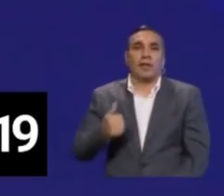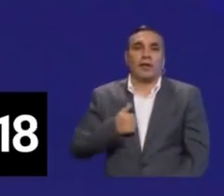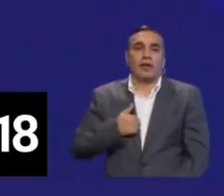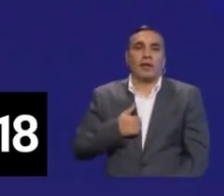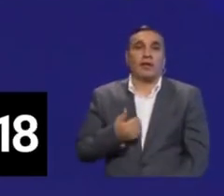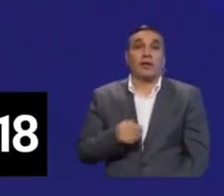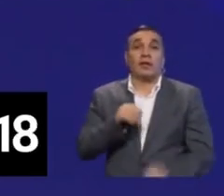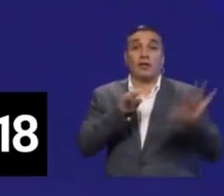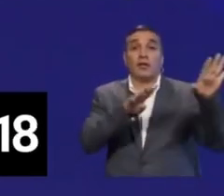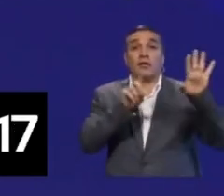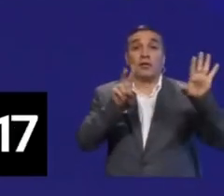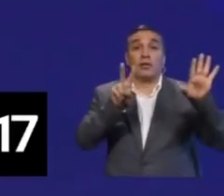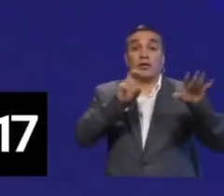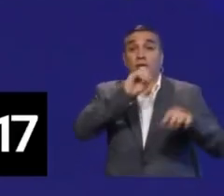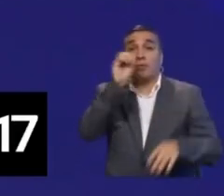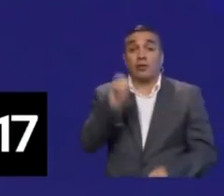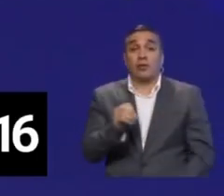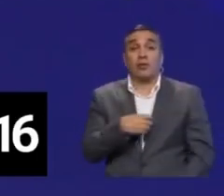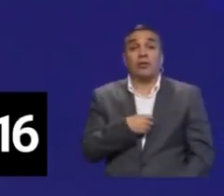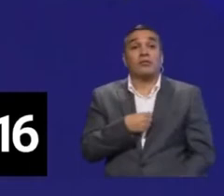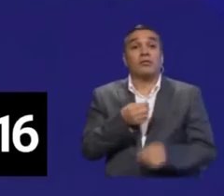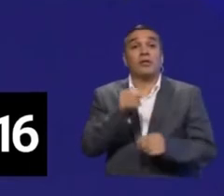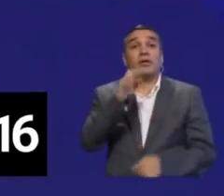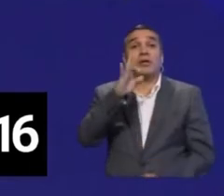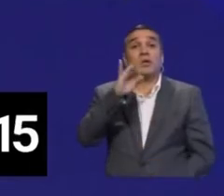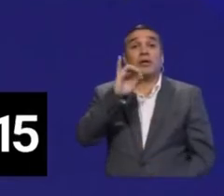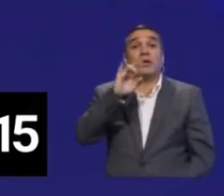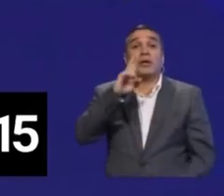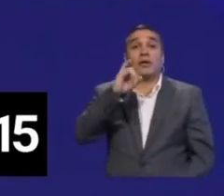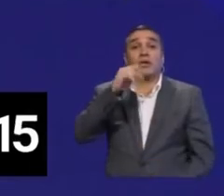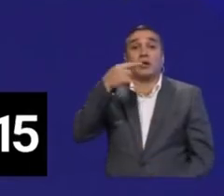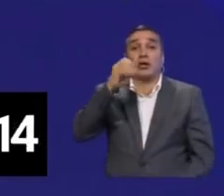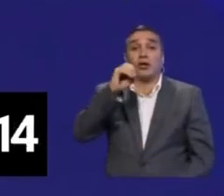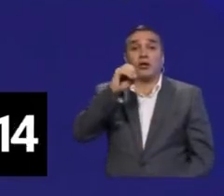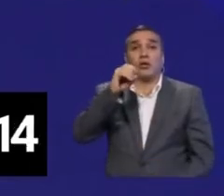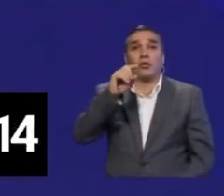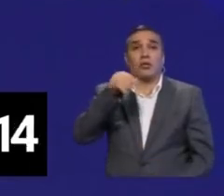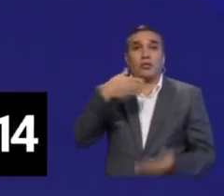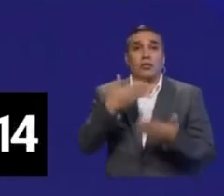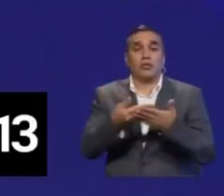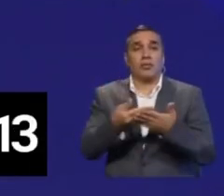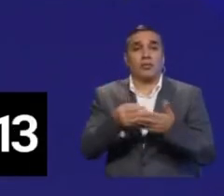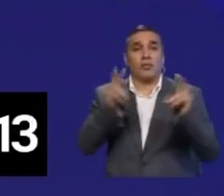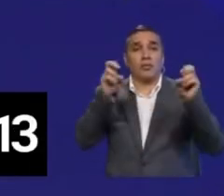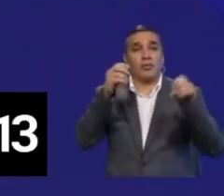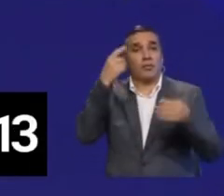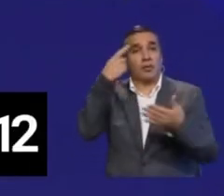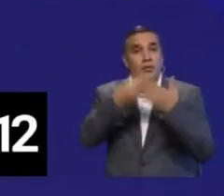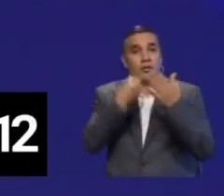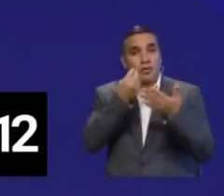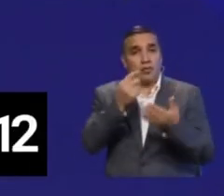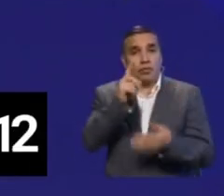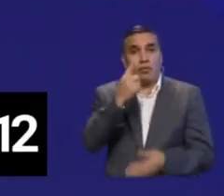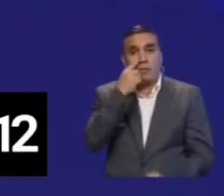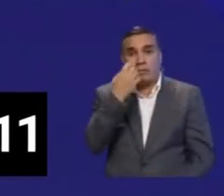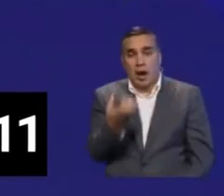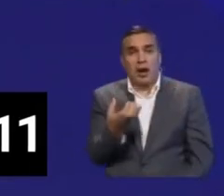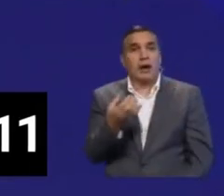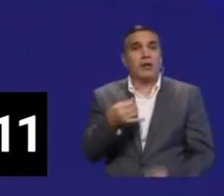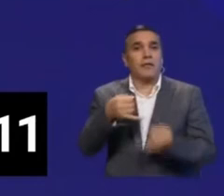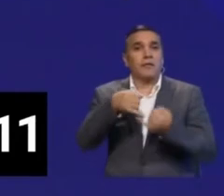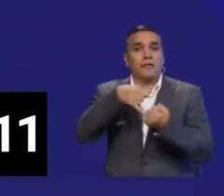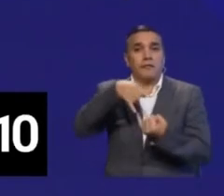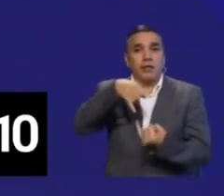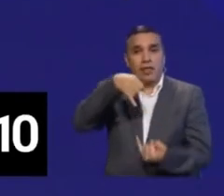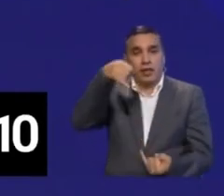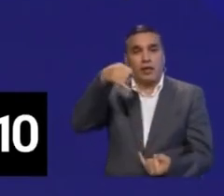el 97% del trigo que sirve para todos los días, materia prima para comernos un pan, unos tallarines,